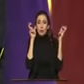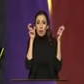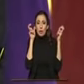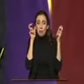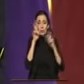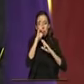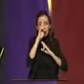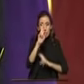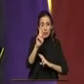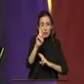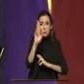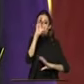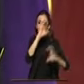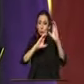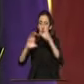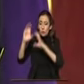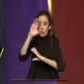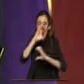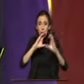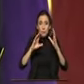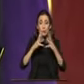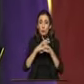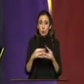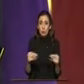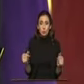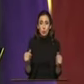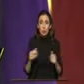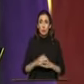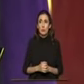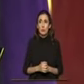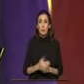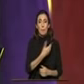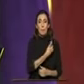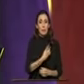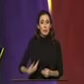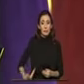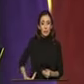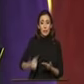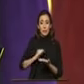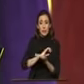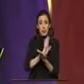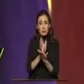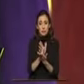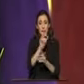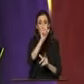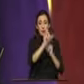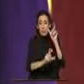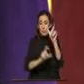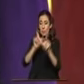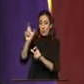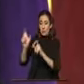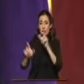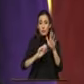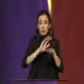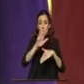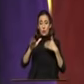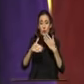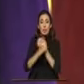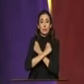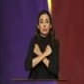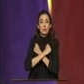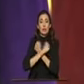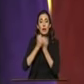buscamos espacios y términos comunes. Señor presidente, señoras y señores,